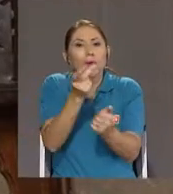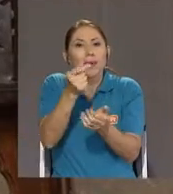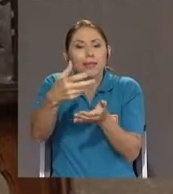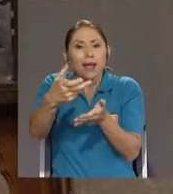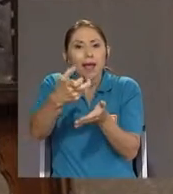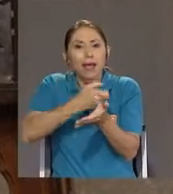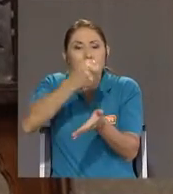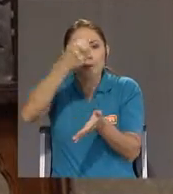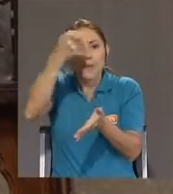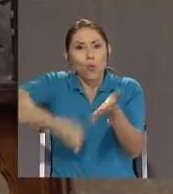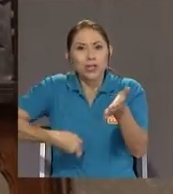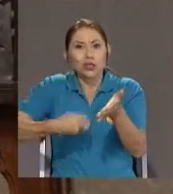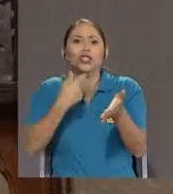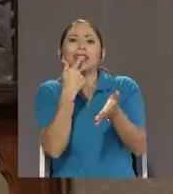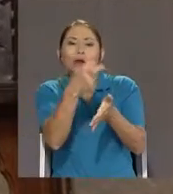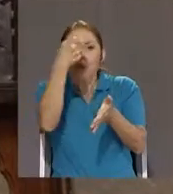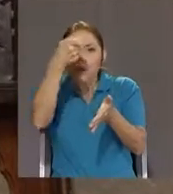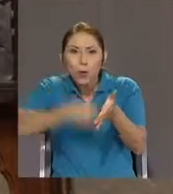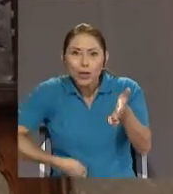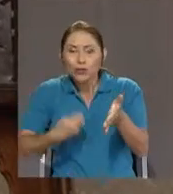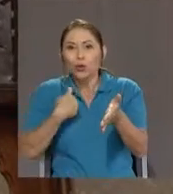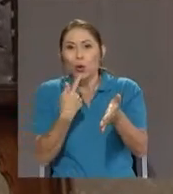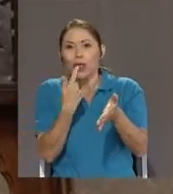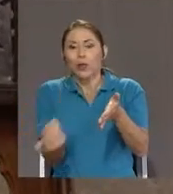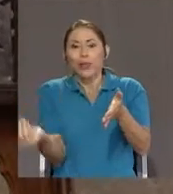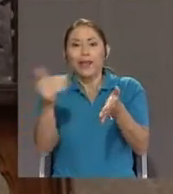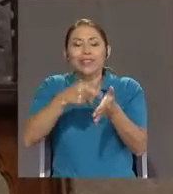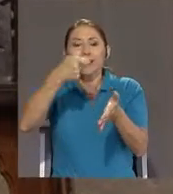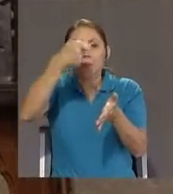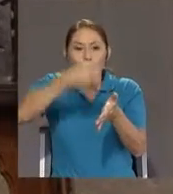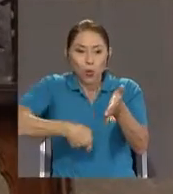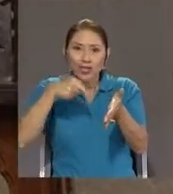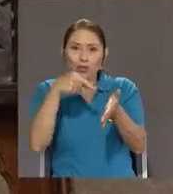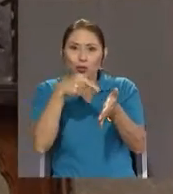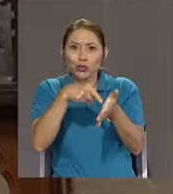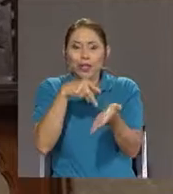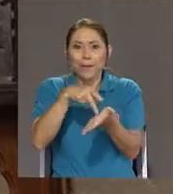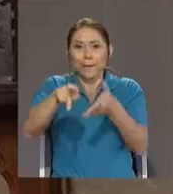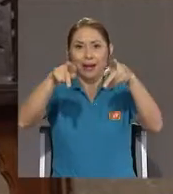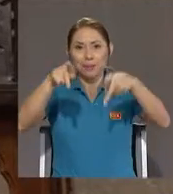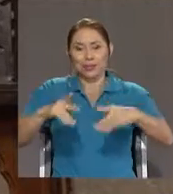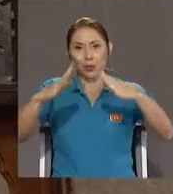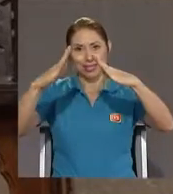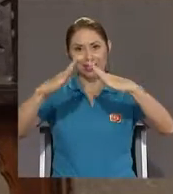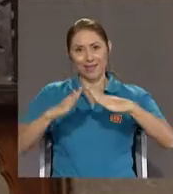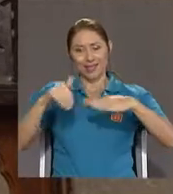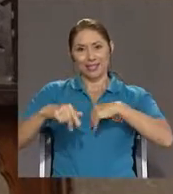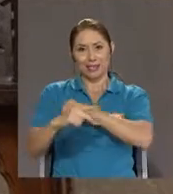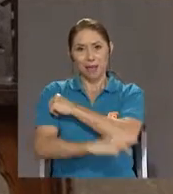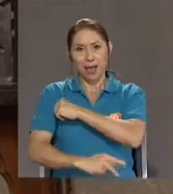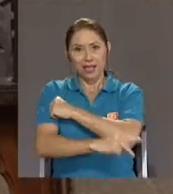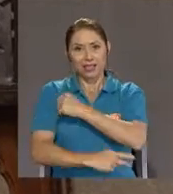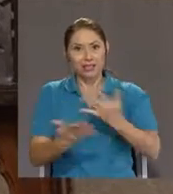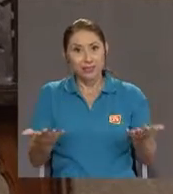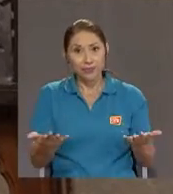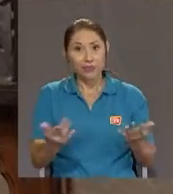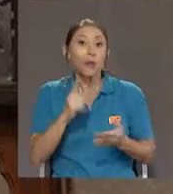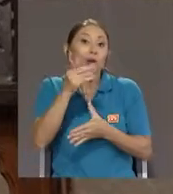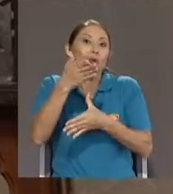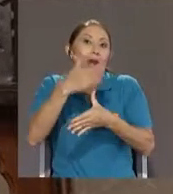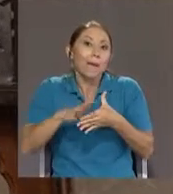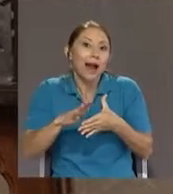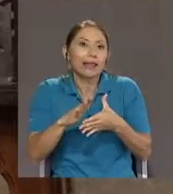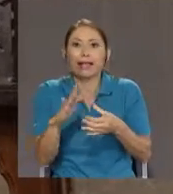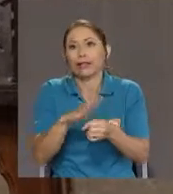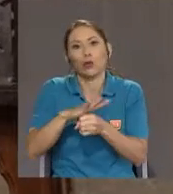digo impuestos y lo vuelvo a decir, con los impuestos que tributan los habitantes de este país. Y claro, hay una parte que no